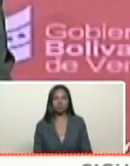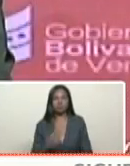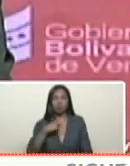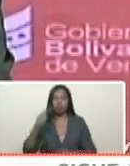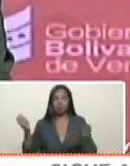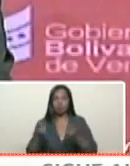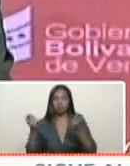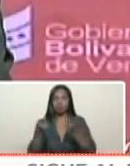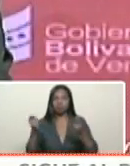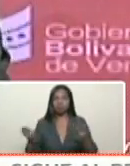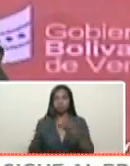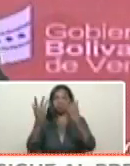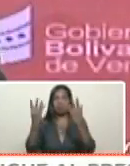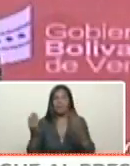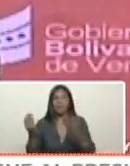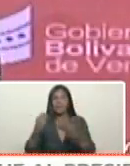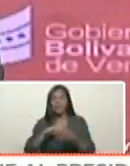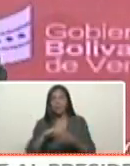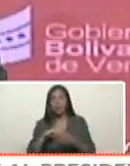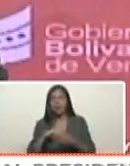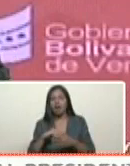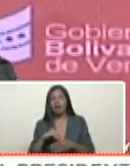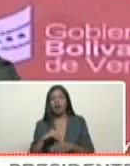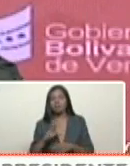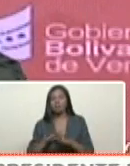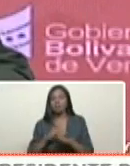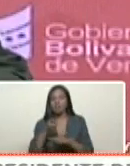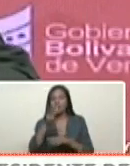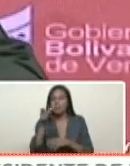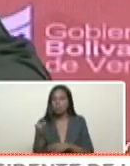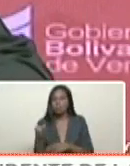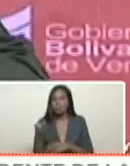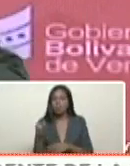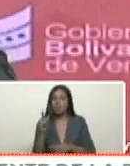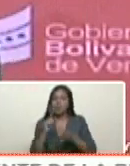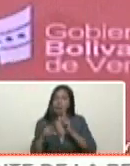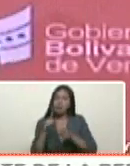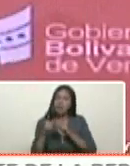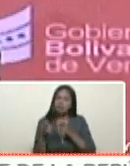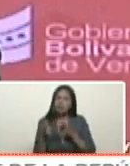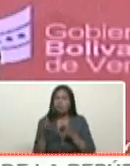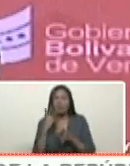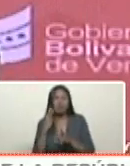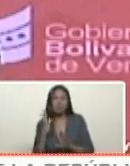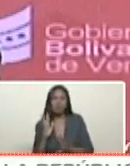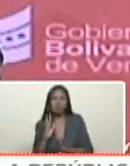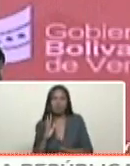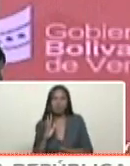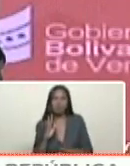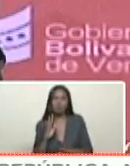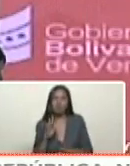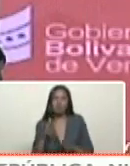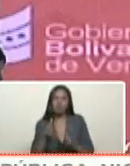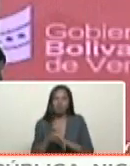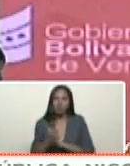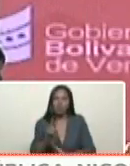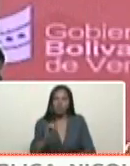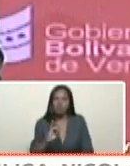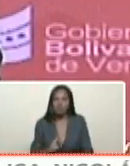reimpulsado ahora, la misión Negra Hipólita, para aquellas personas que por algún motivo, sobre todo,